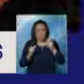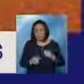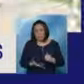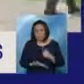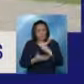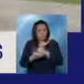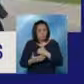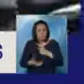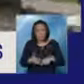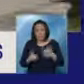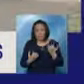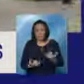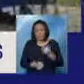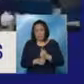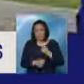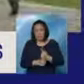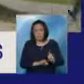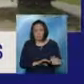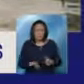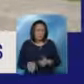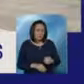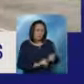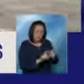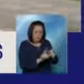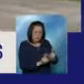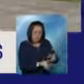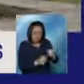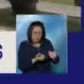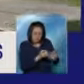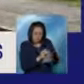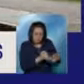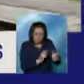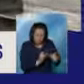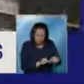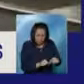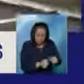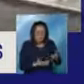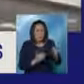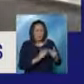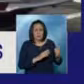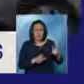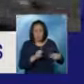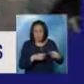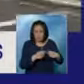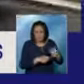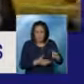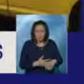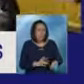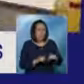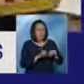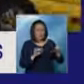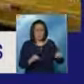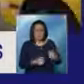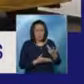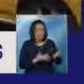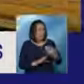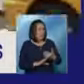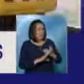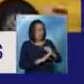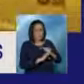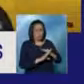y estamos en pleno trabajo. Romy, sería bueno consultar si las medidas de seguridad han estado en el centro comercial, el sistema antiincendios ha estado